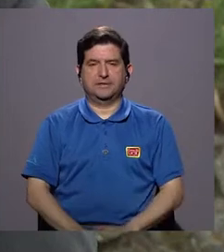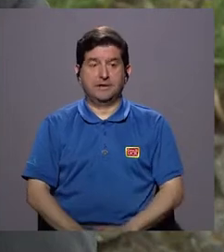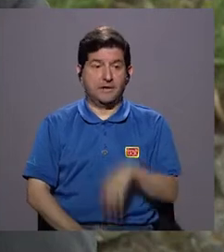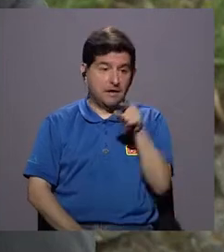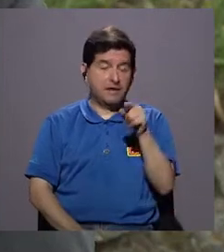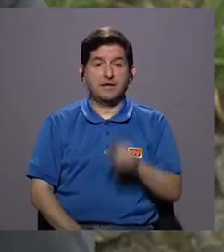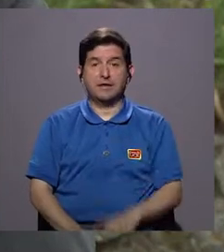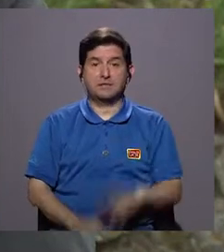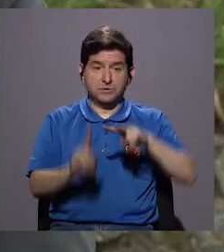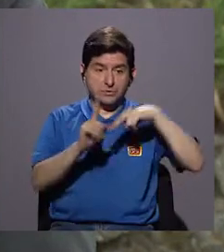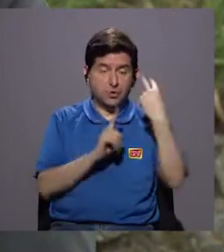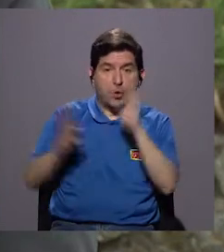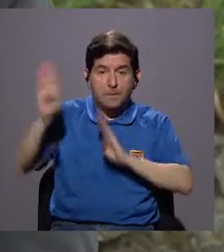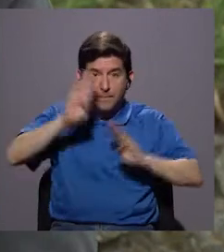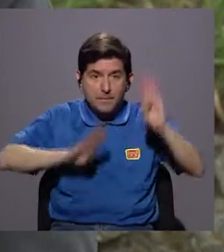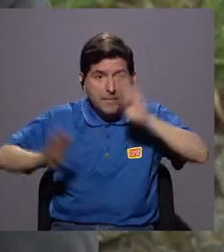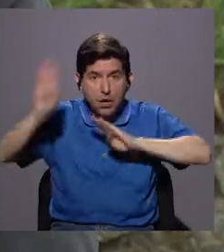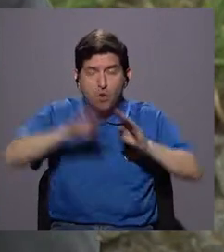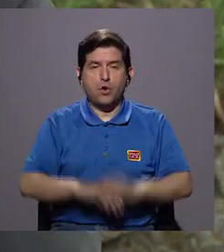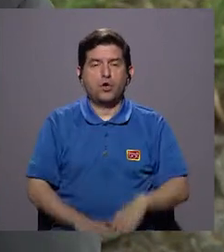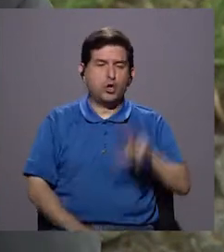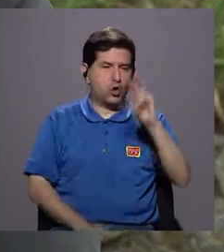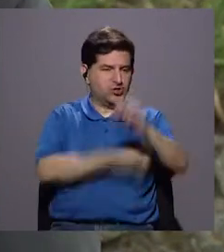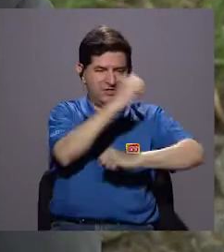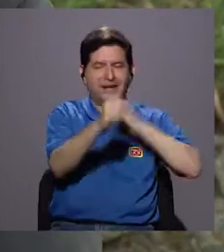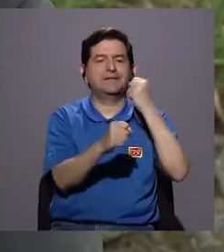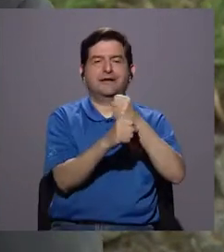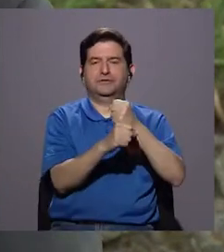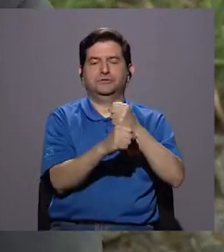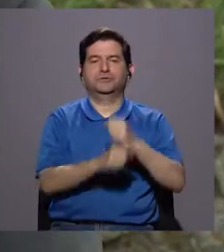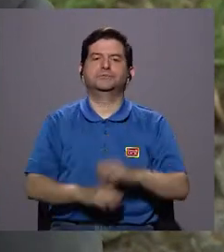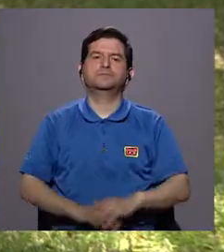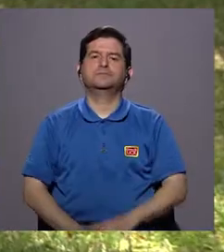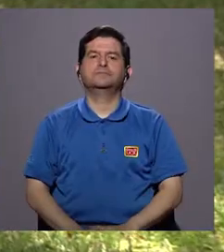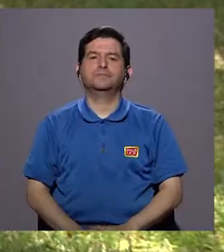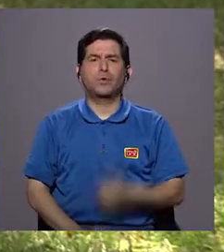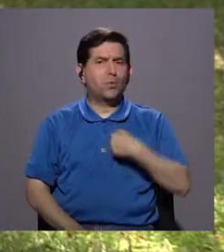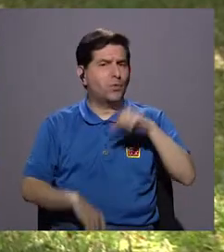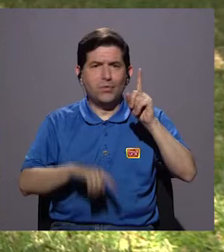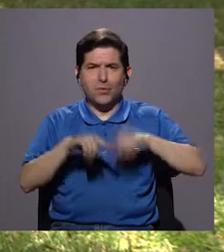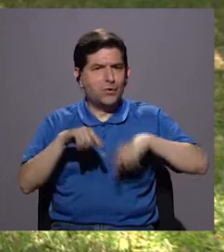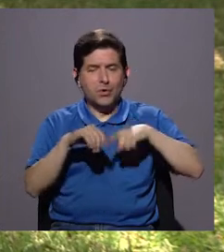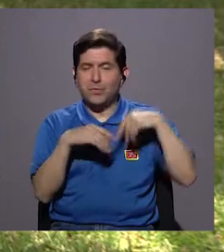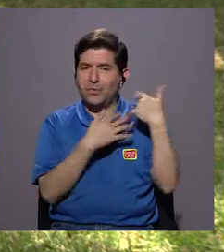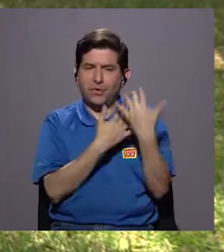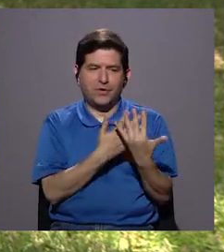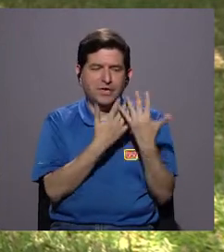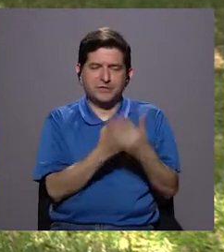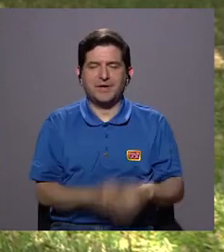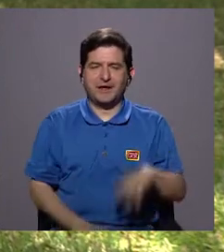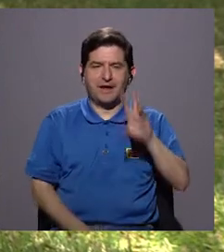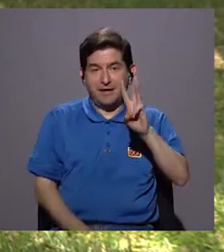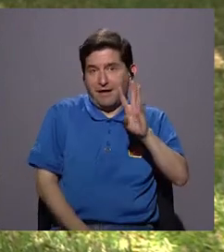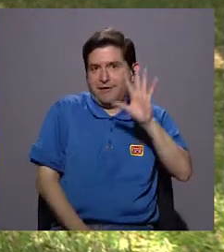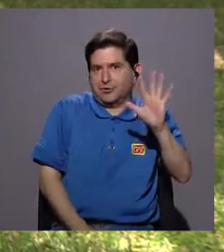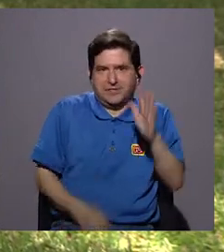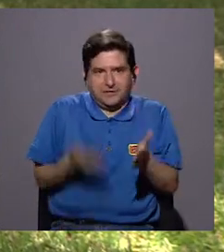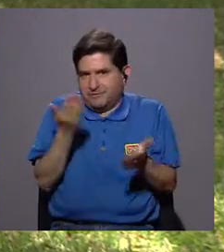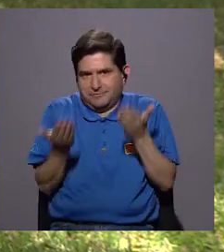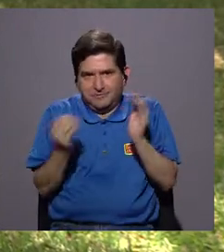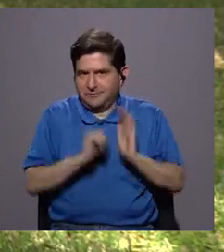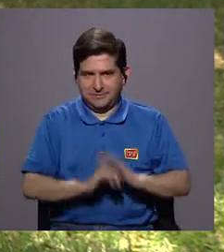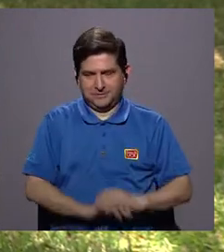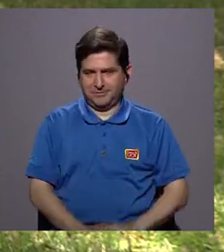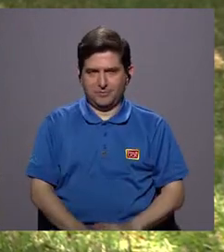eso desde el punto de vista biológico es a los 30 años de edad. Sí, uno no podría esperar hasta los 65, digamos. Es